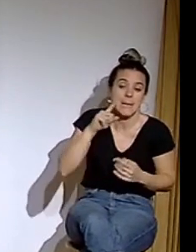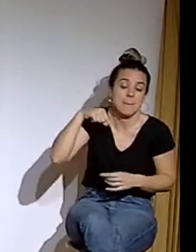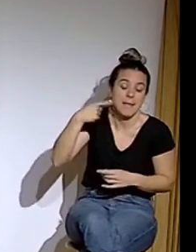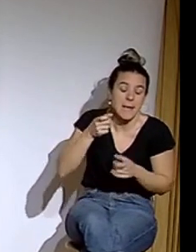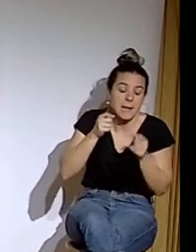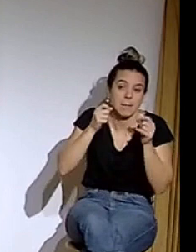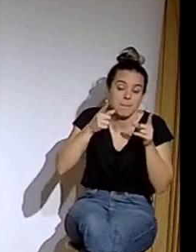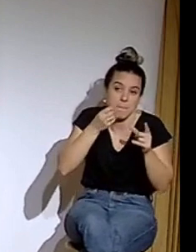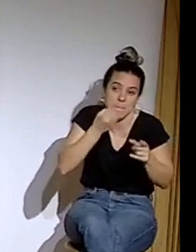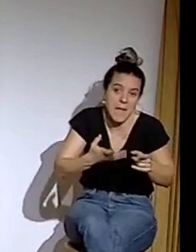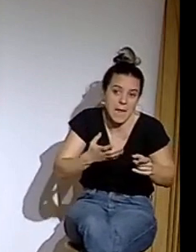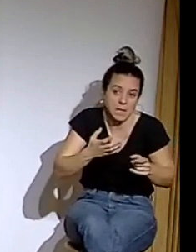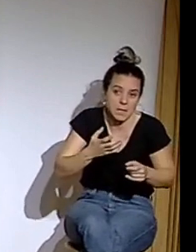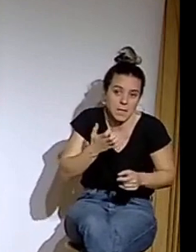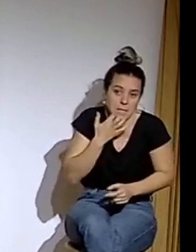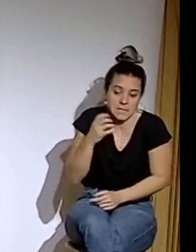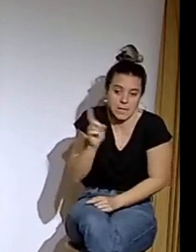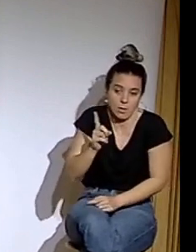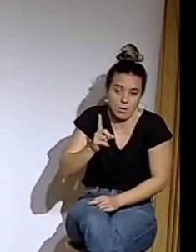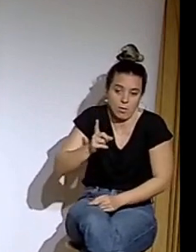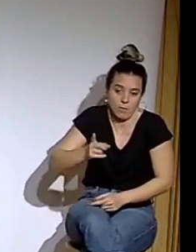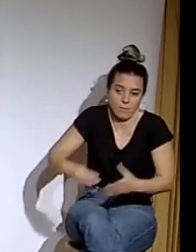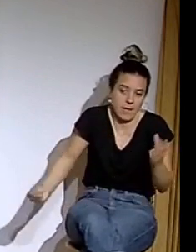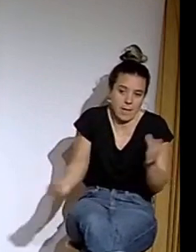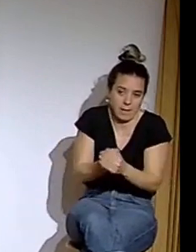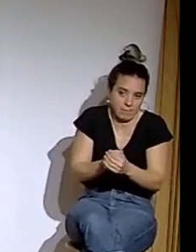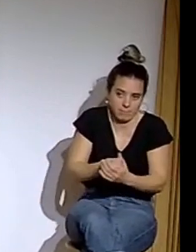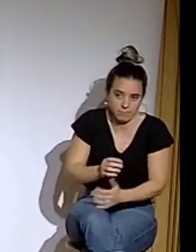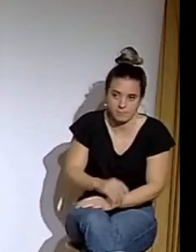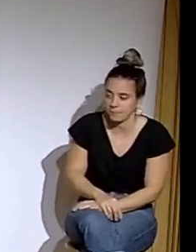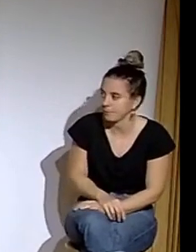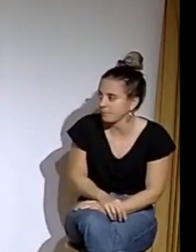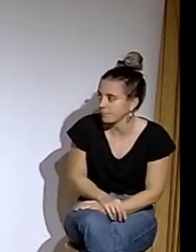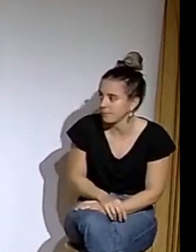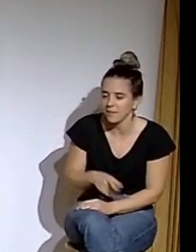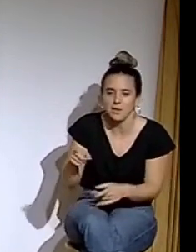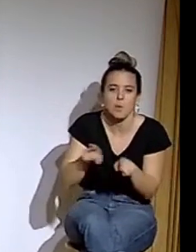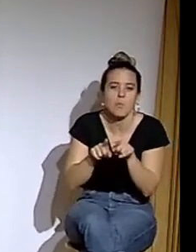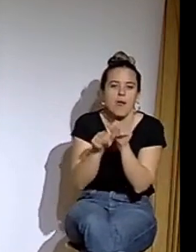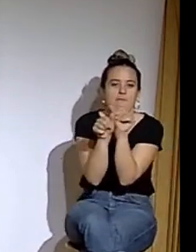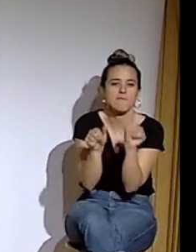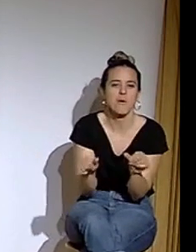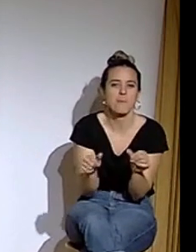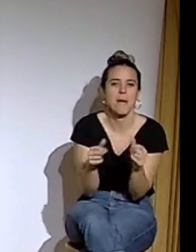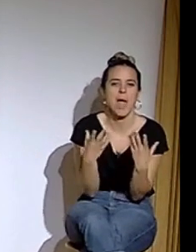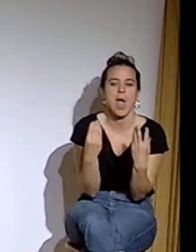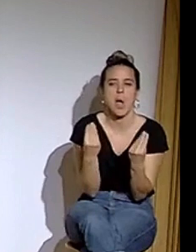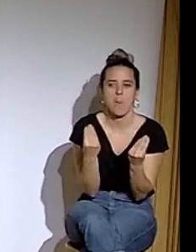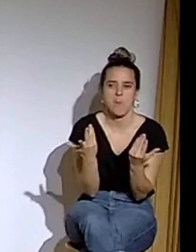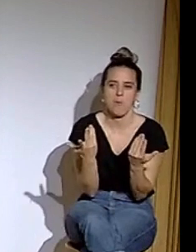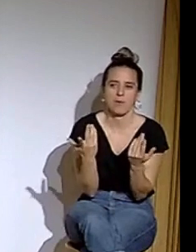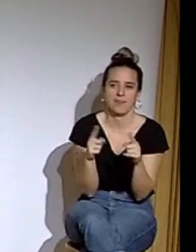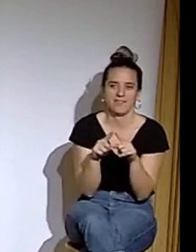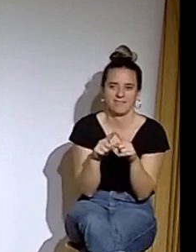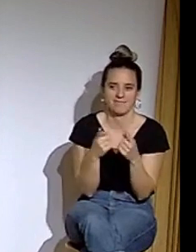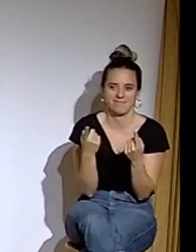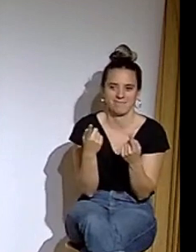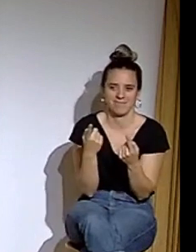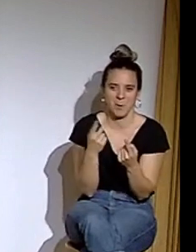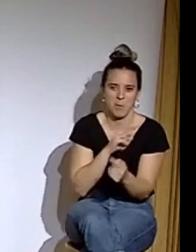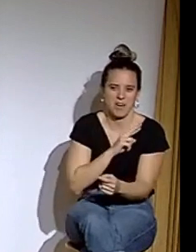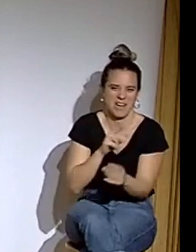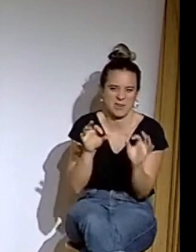es una forma un tanto pagana muy pagana de rezar y una señora que tuvo que